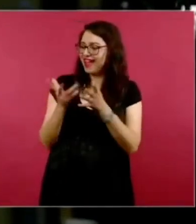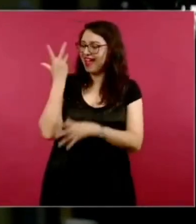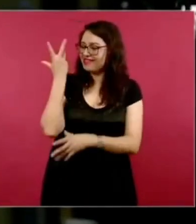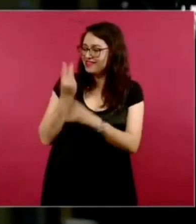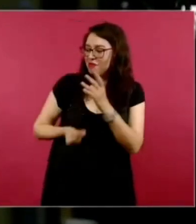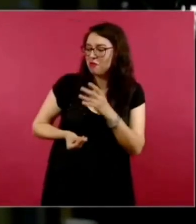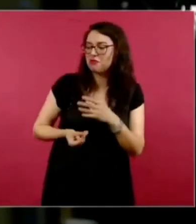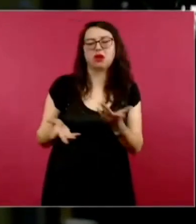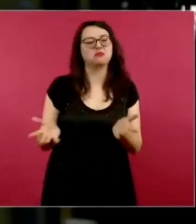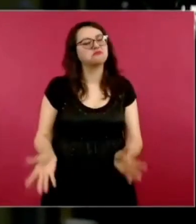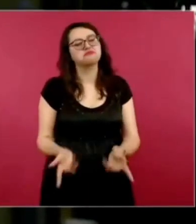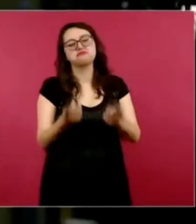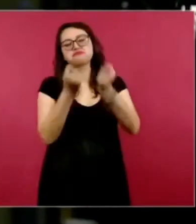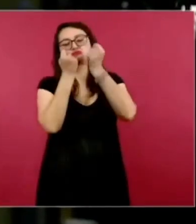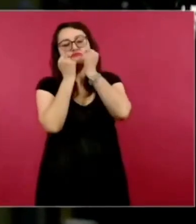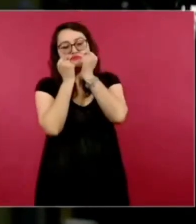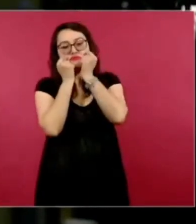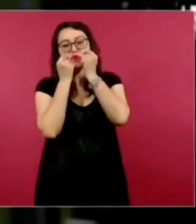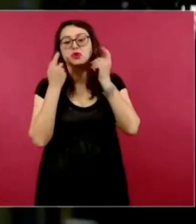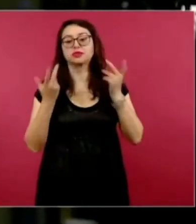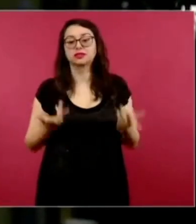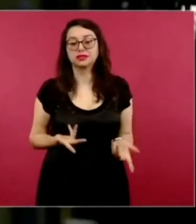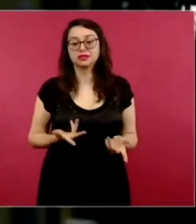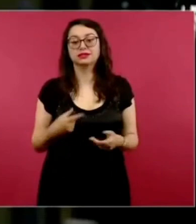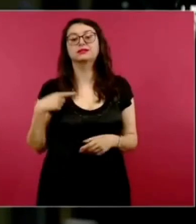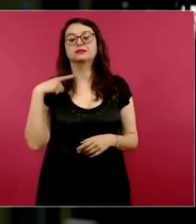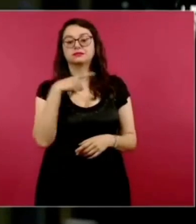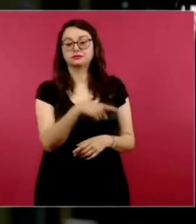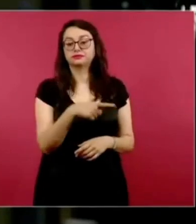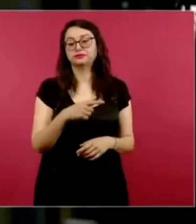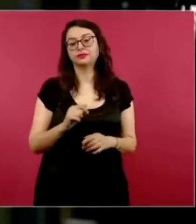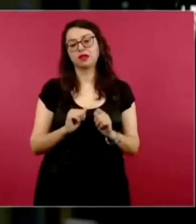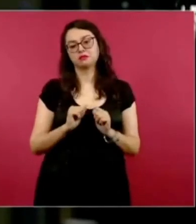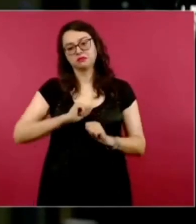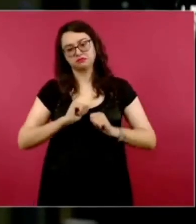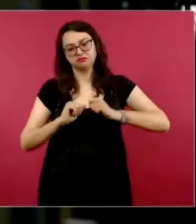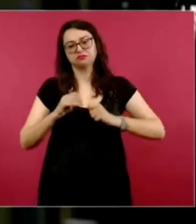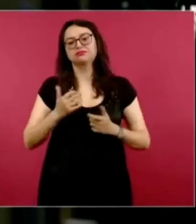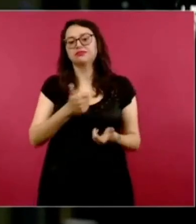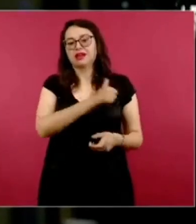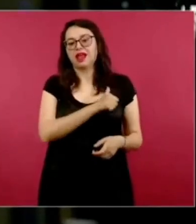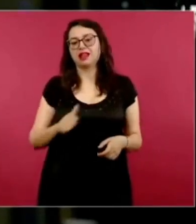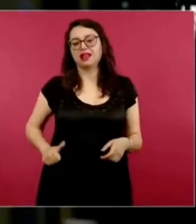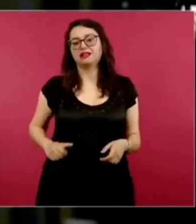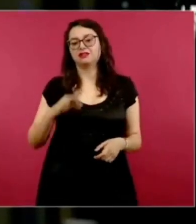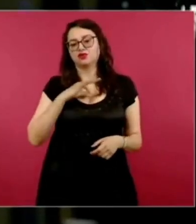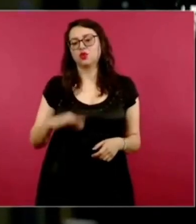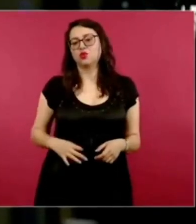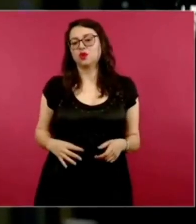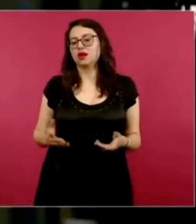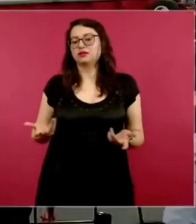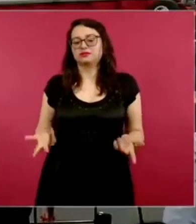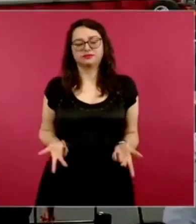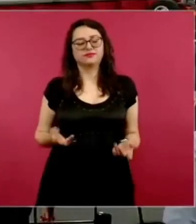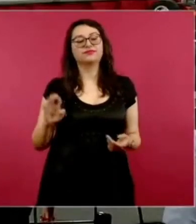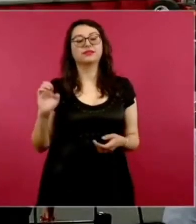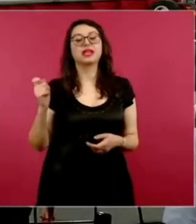delito grave, en el que habría usado su cargo y sus influencias para efectuar el delito. El expresidente municipal